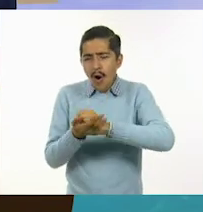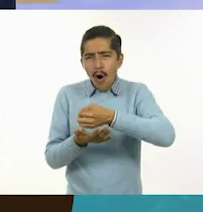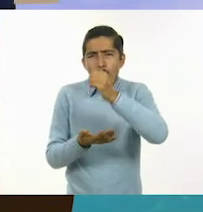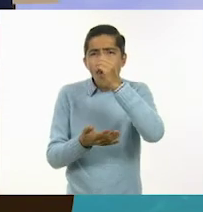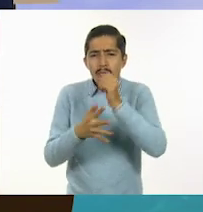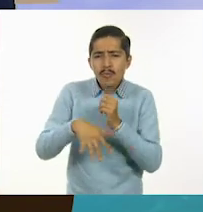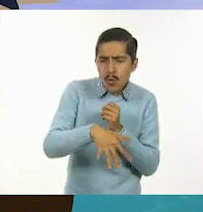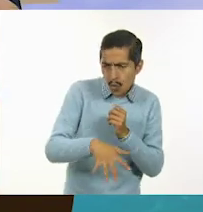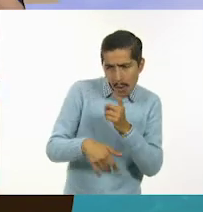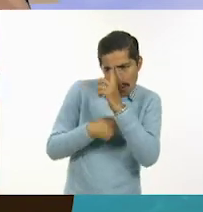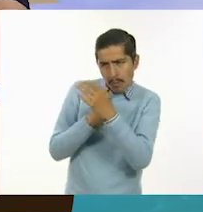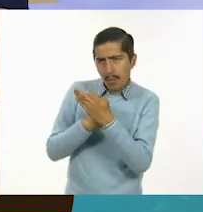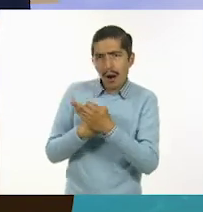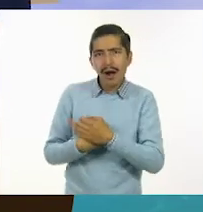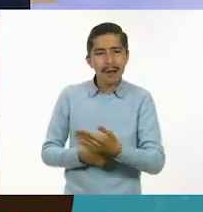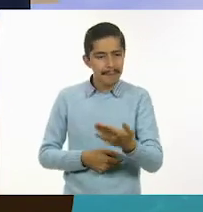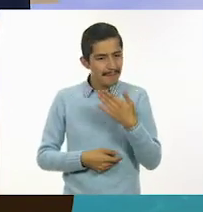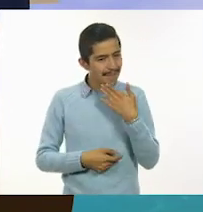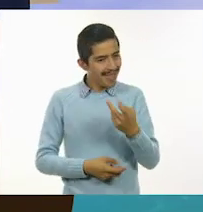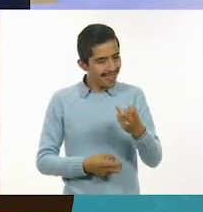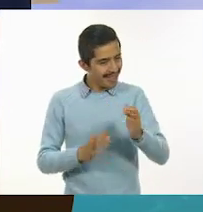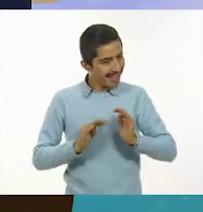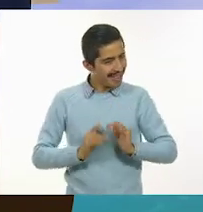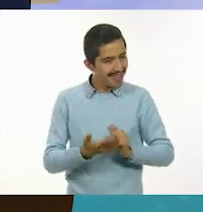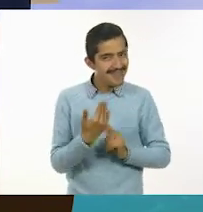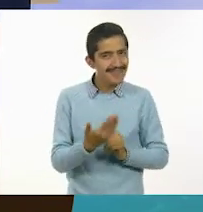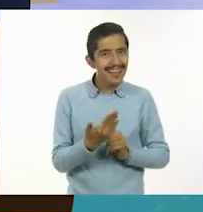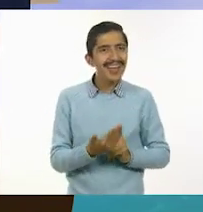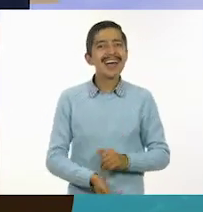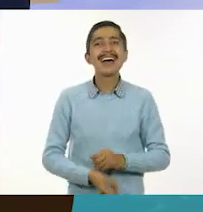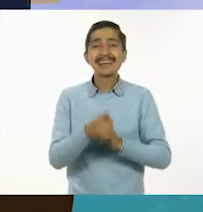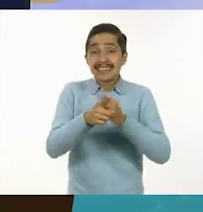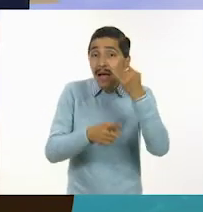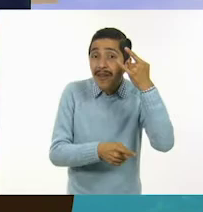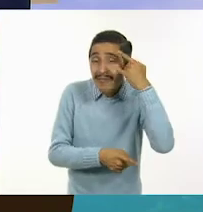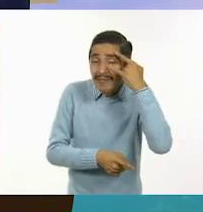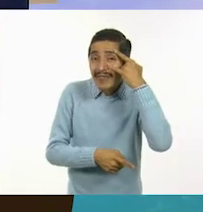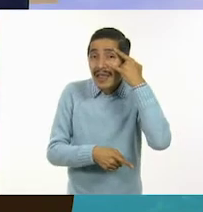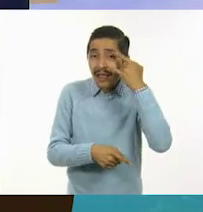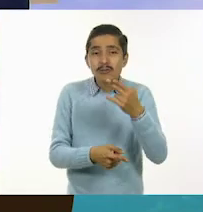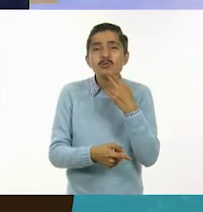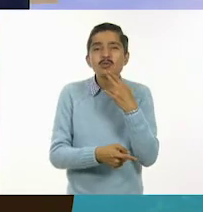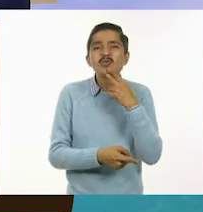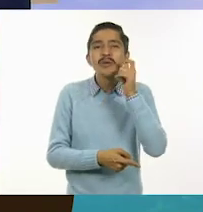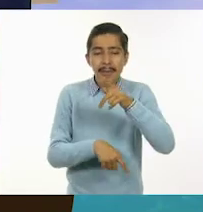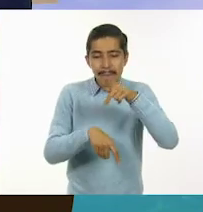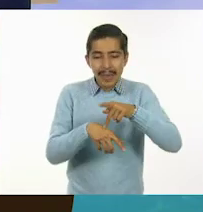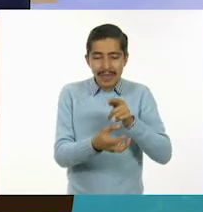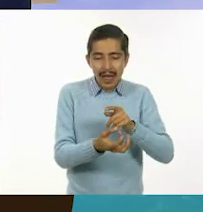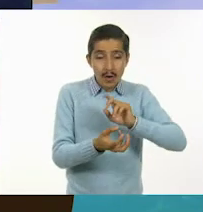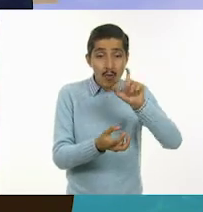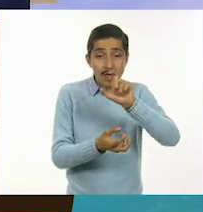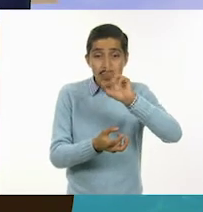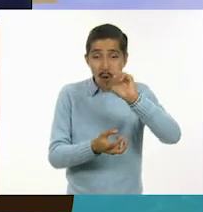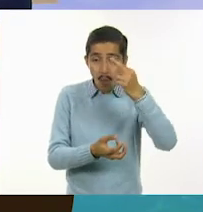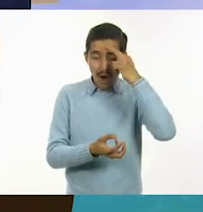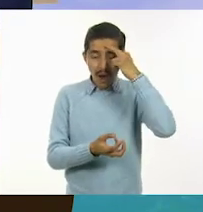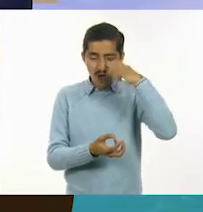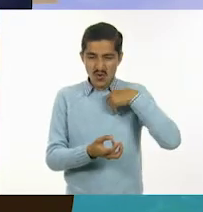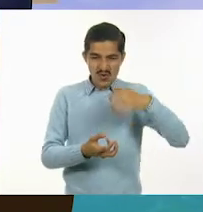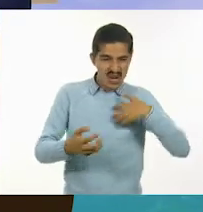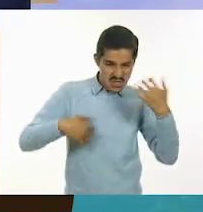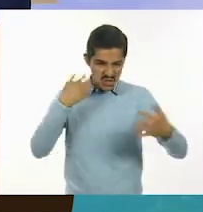muy bien! Desde entonces, Enrique el pirata usó su piedra para acordarse de que cuando algo lo molestaba